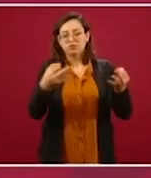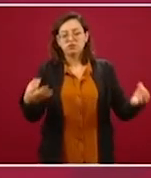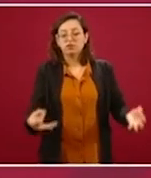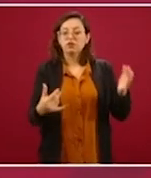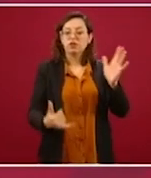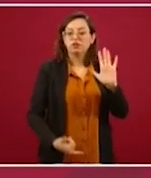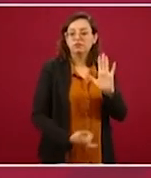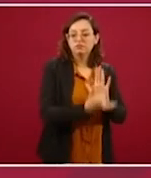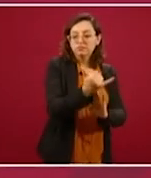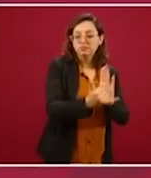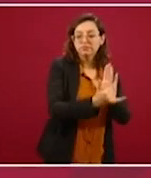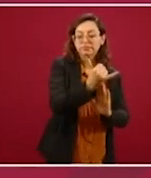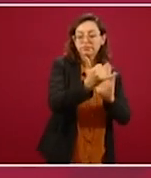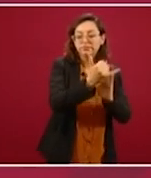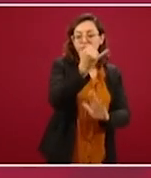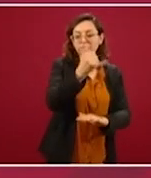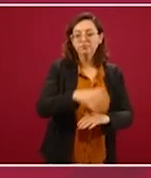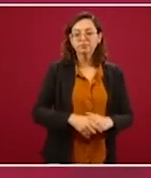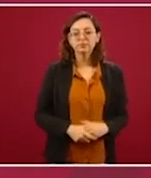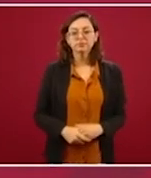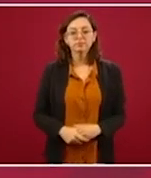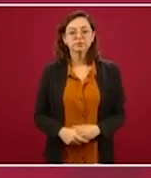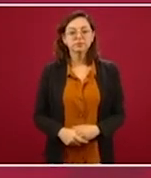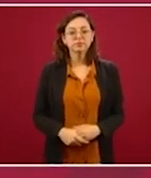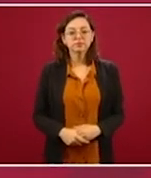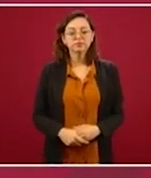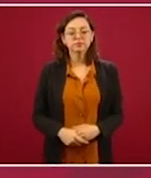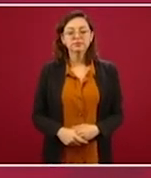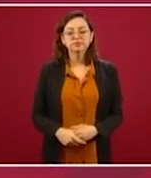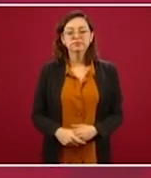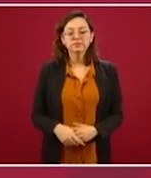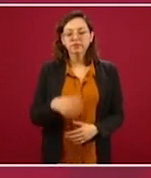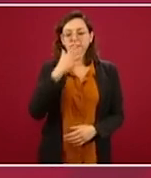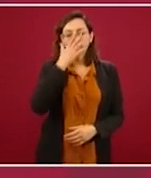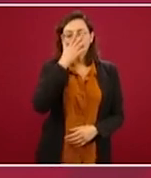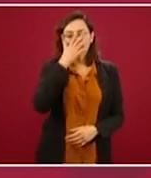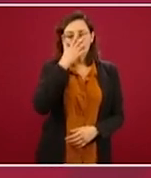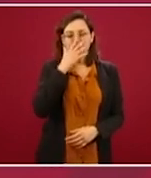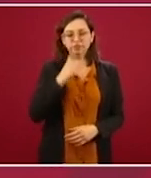Ya vamos a tener en